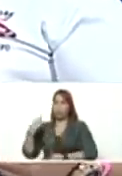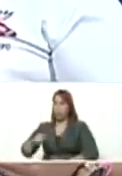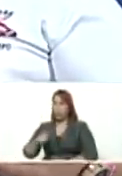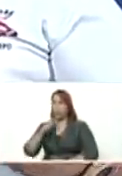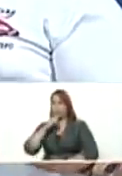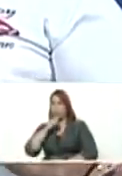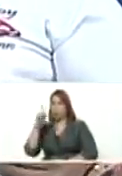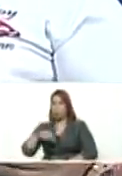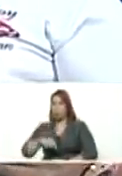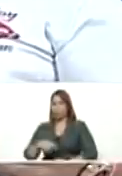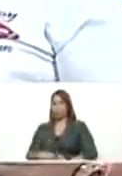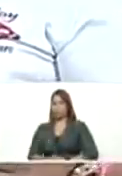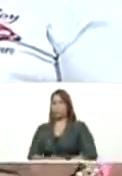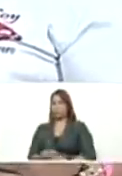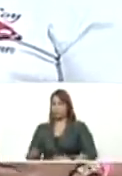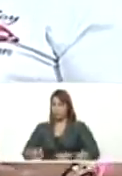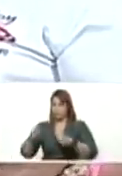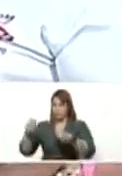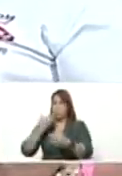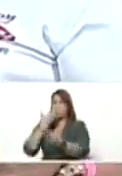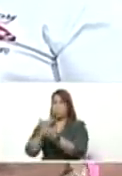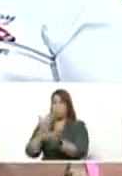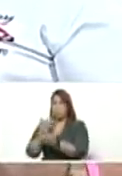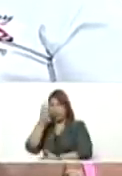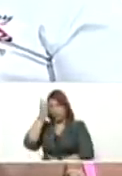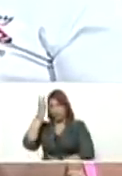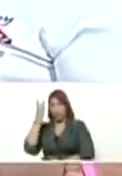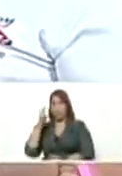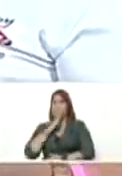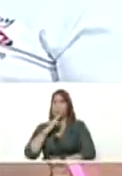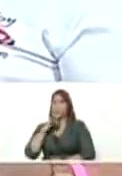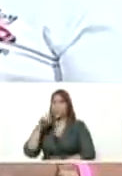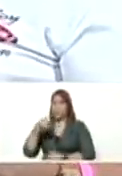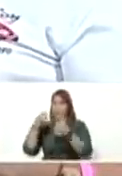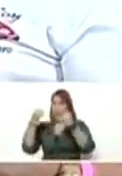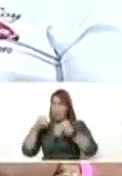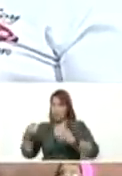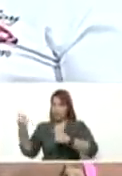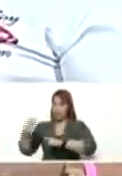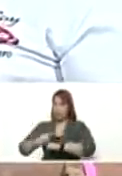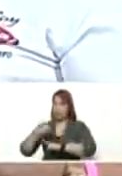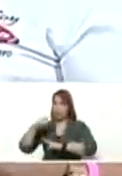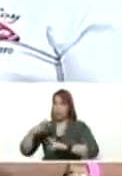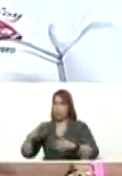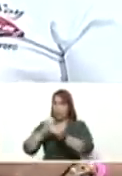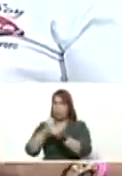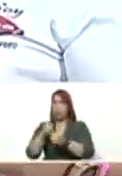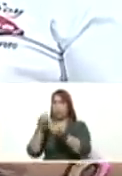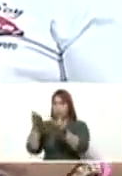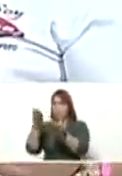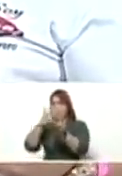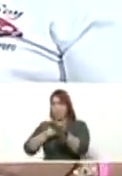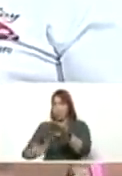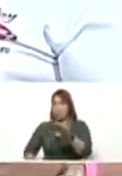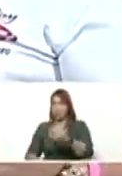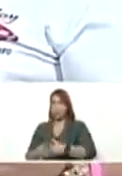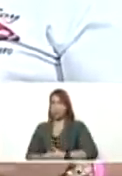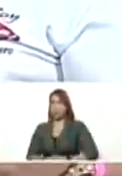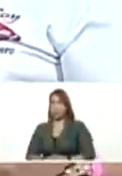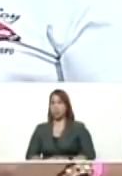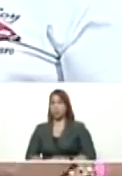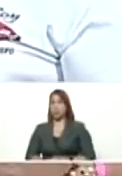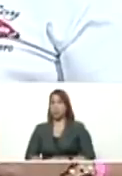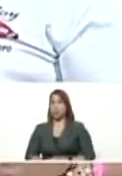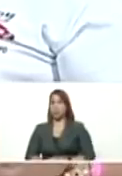eso se presentó esa propuesta de crear ese fondo, pero con las líneas que usted está dando, confiamos en usted. En vez de